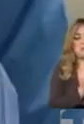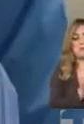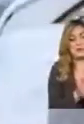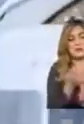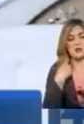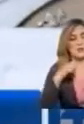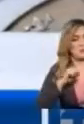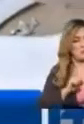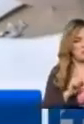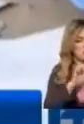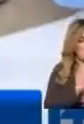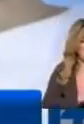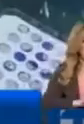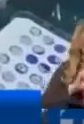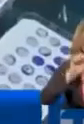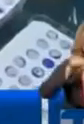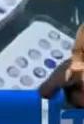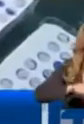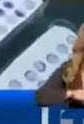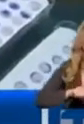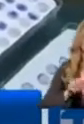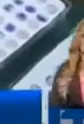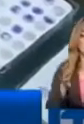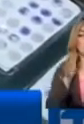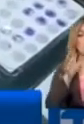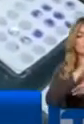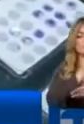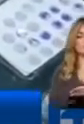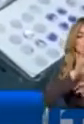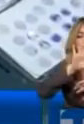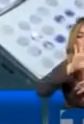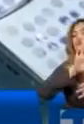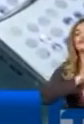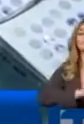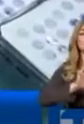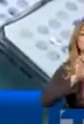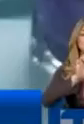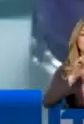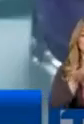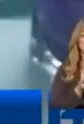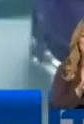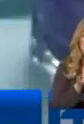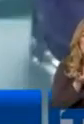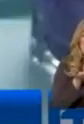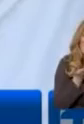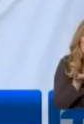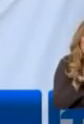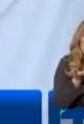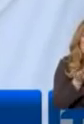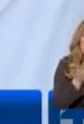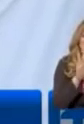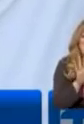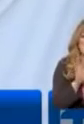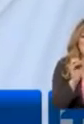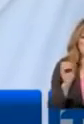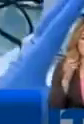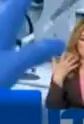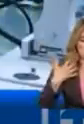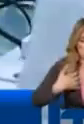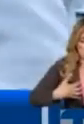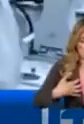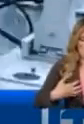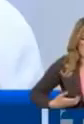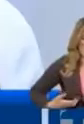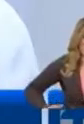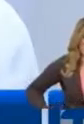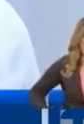la investigación de la UDLA, solo pueden detectar con 500 copias del virus por microlitro en el organismo